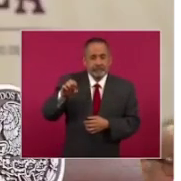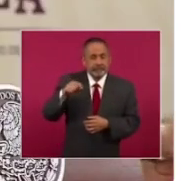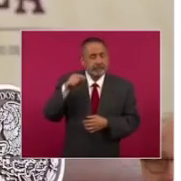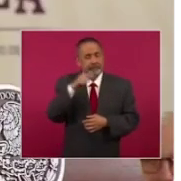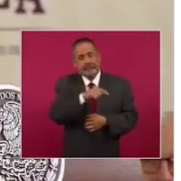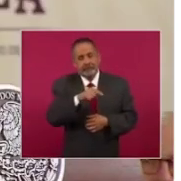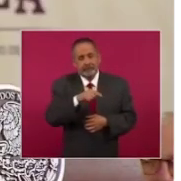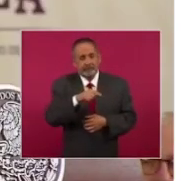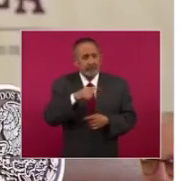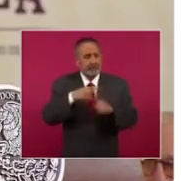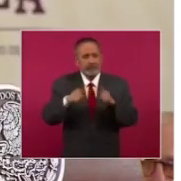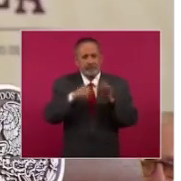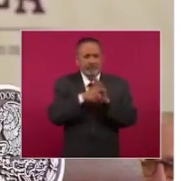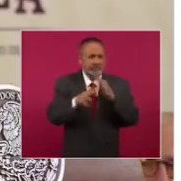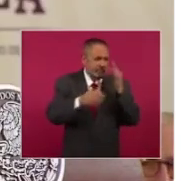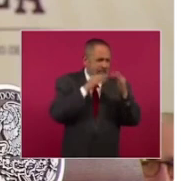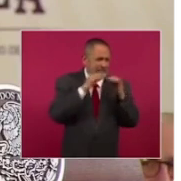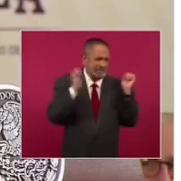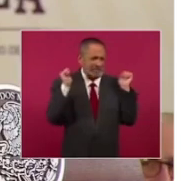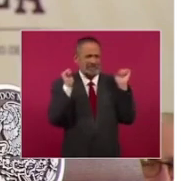y todos los medios